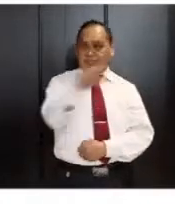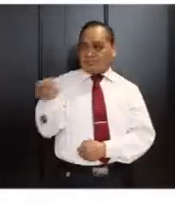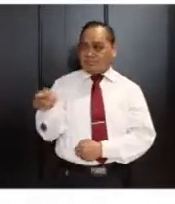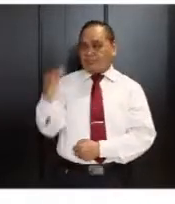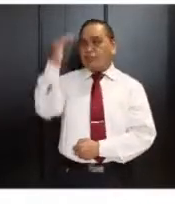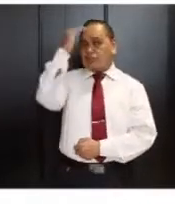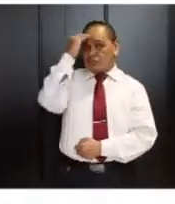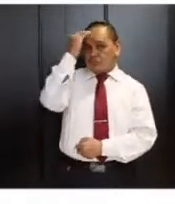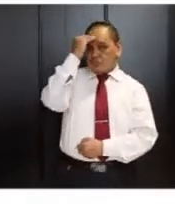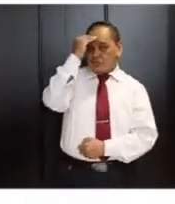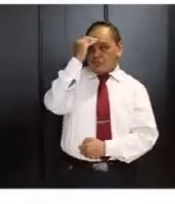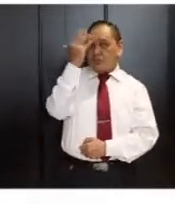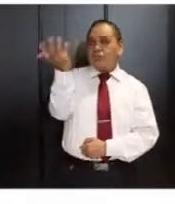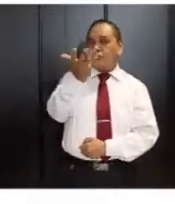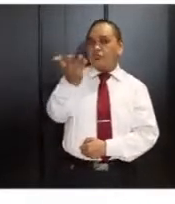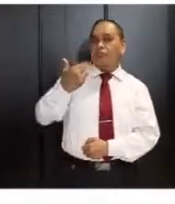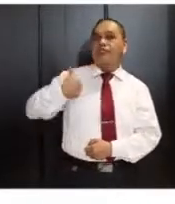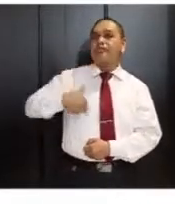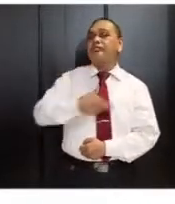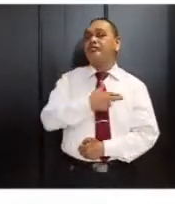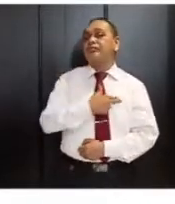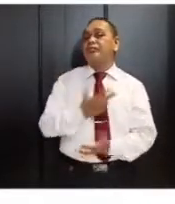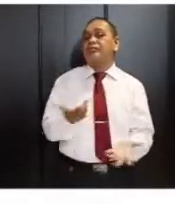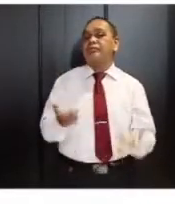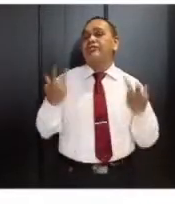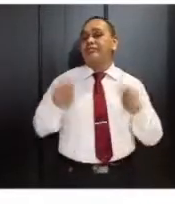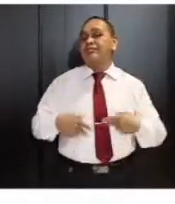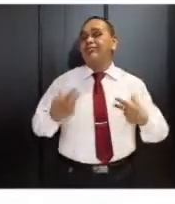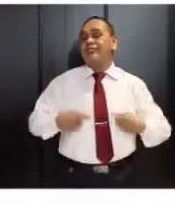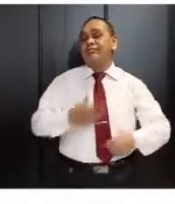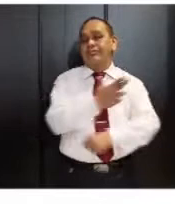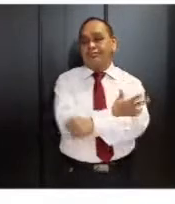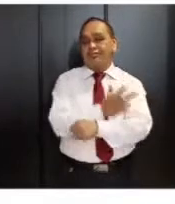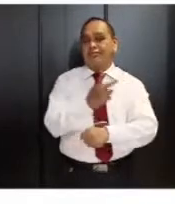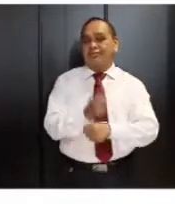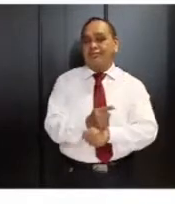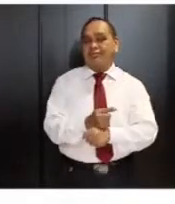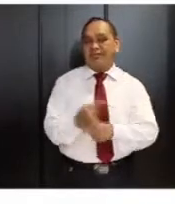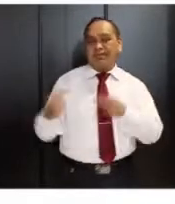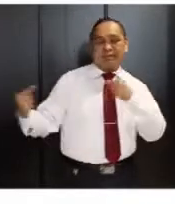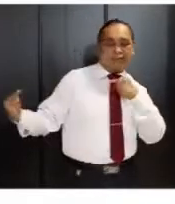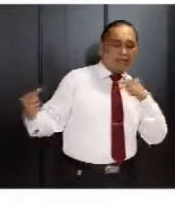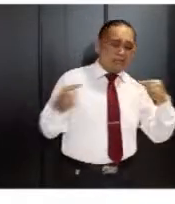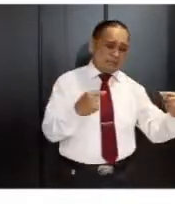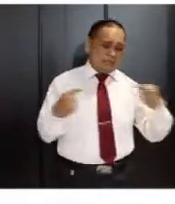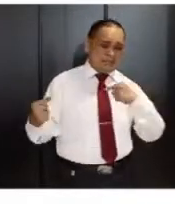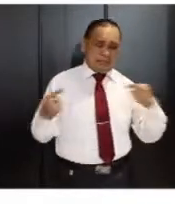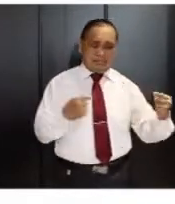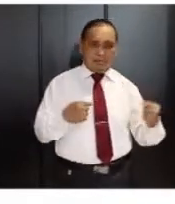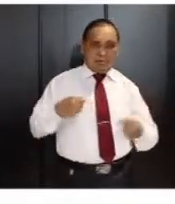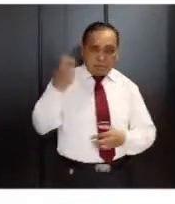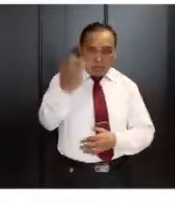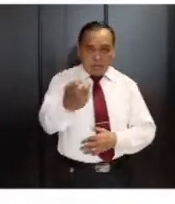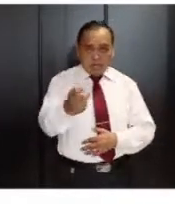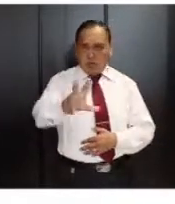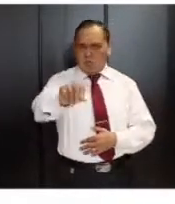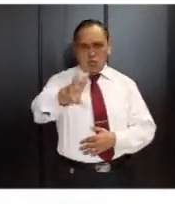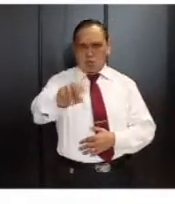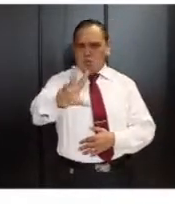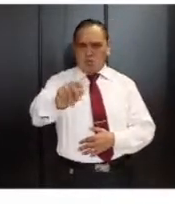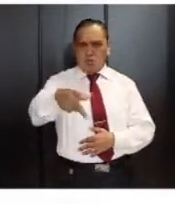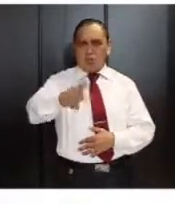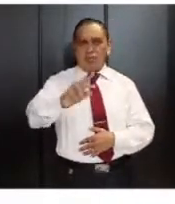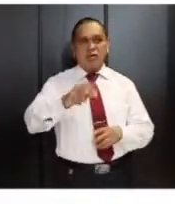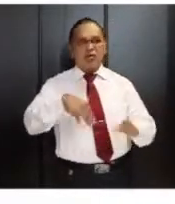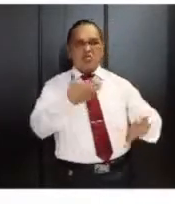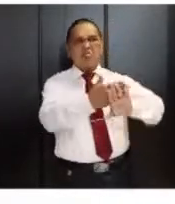saben que somos gente sencilla, que nunca hemos estado en dimes y diretes de nadie y que no nos metemos